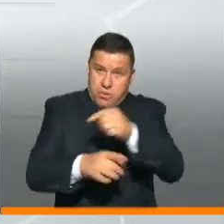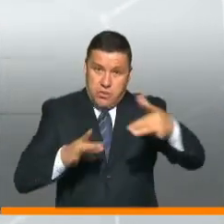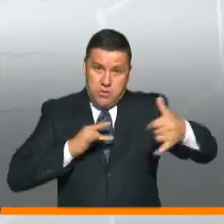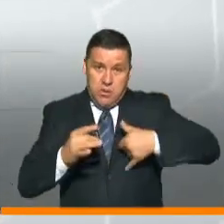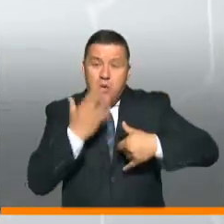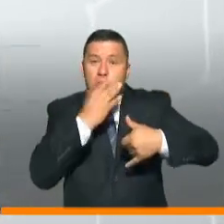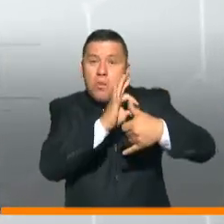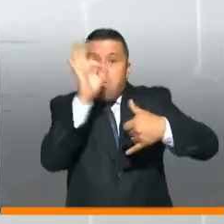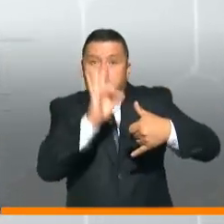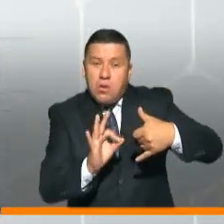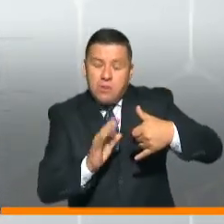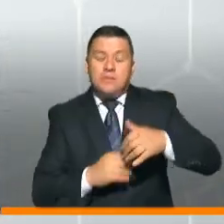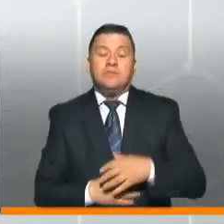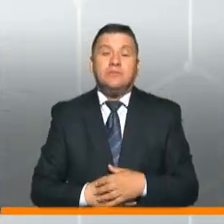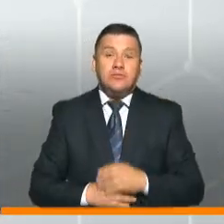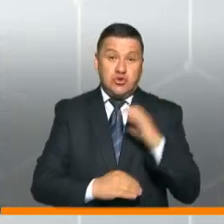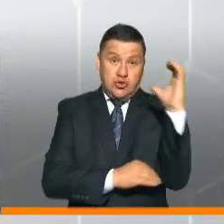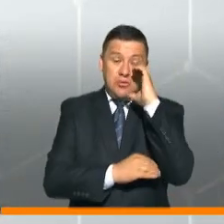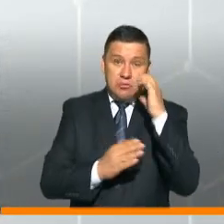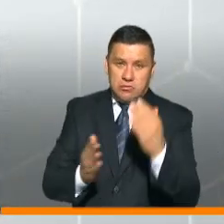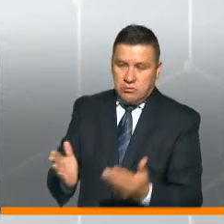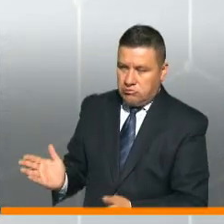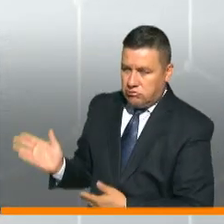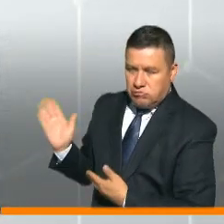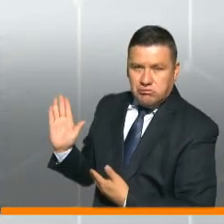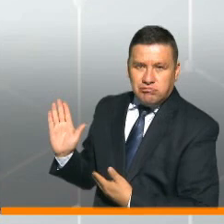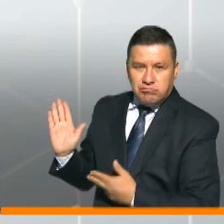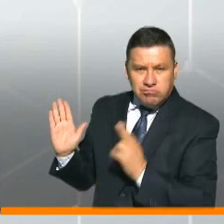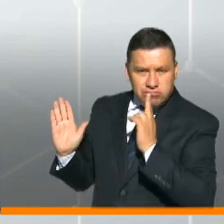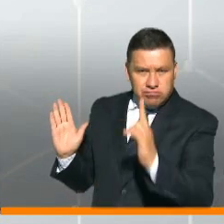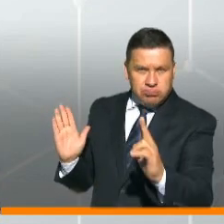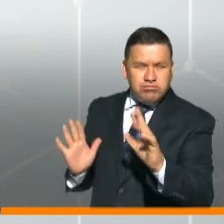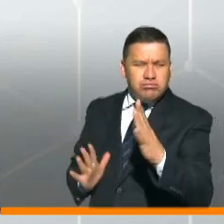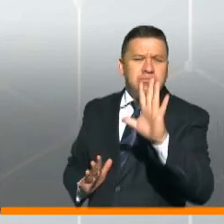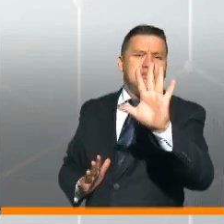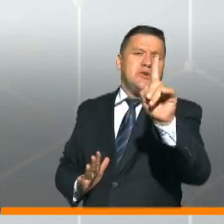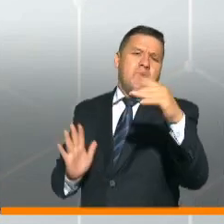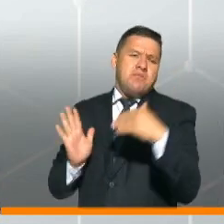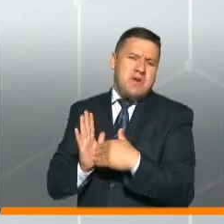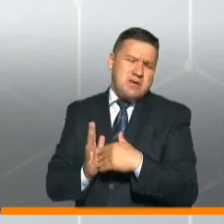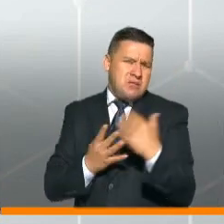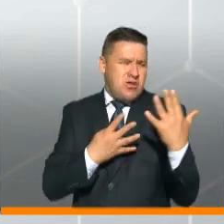habitantes, donde Colombia registra